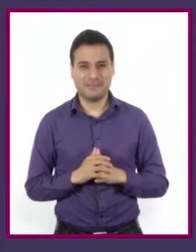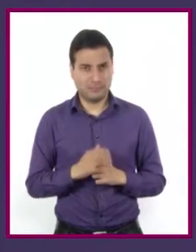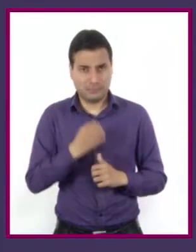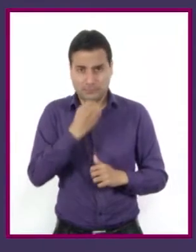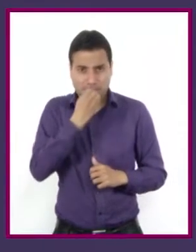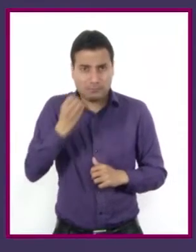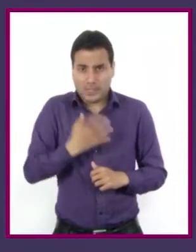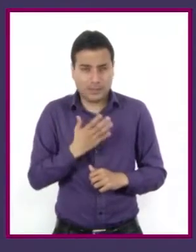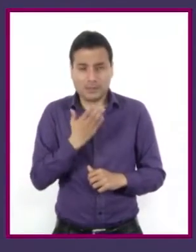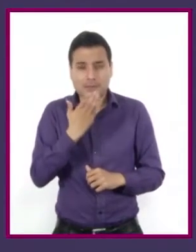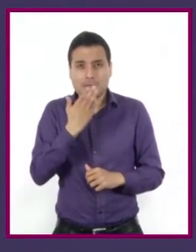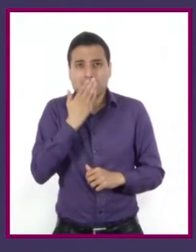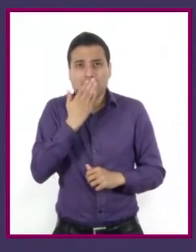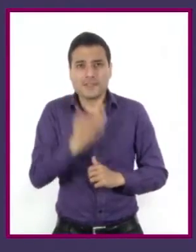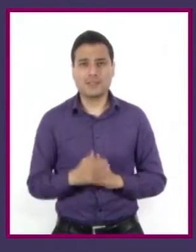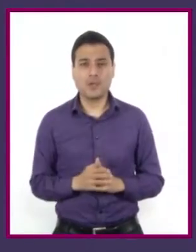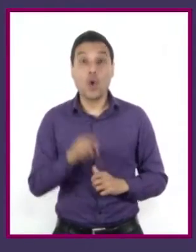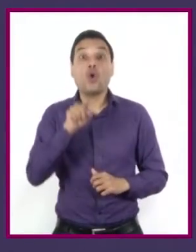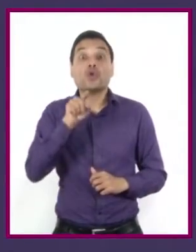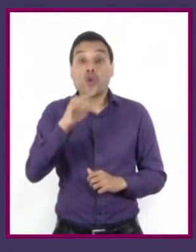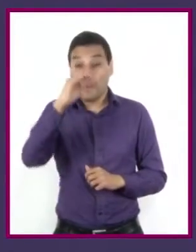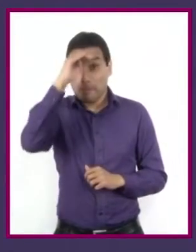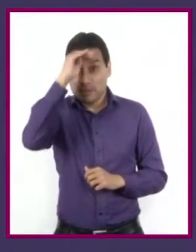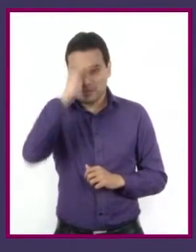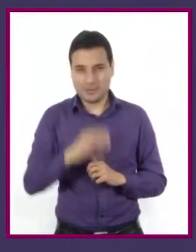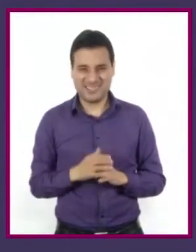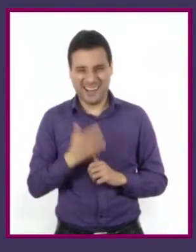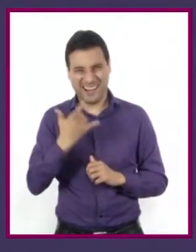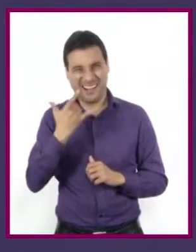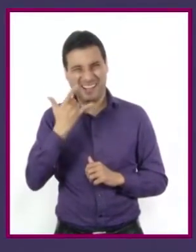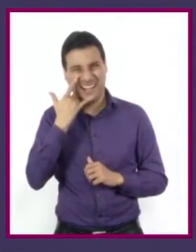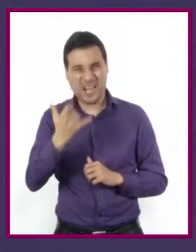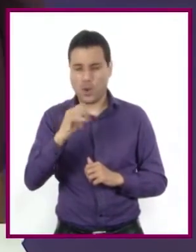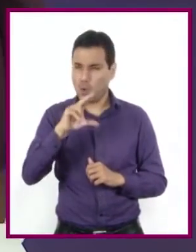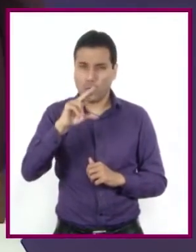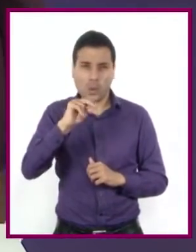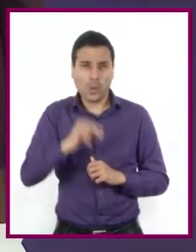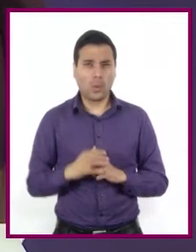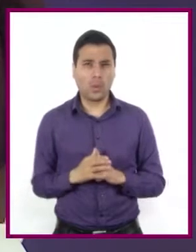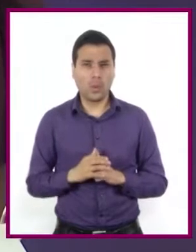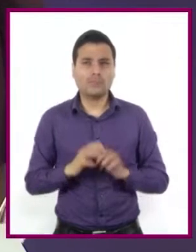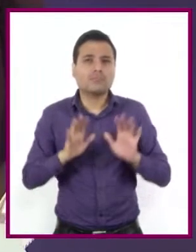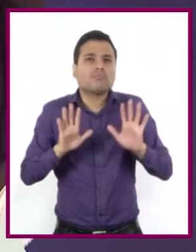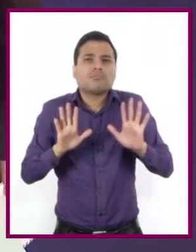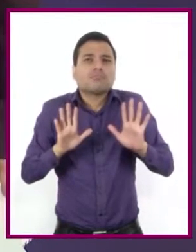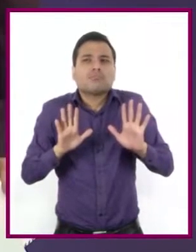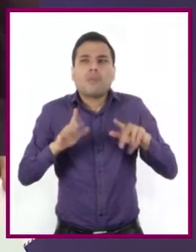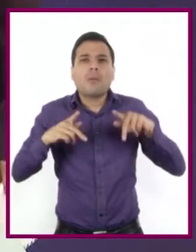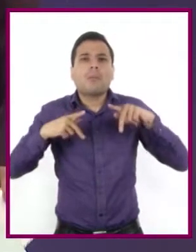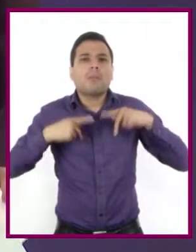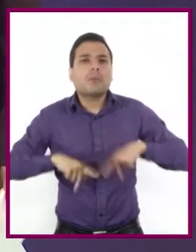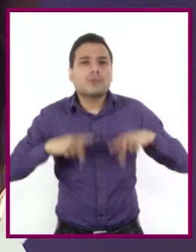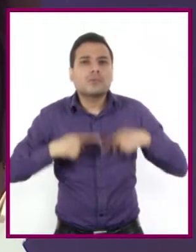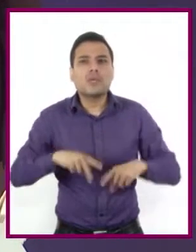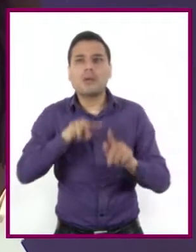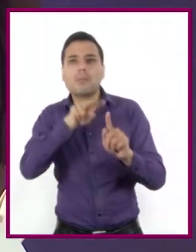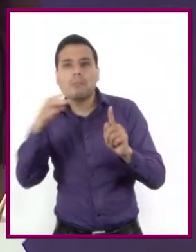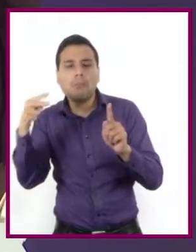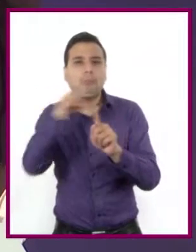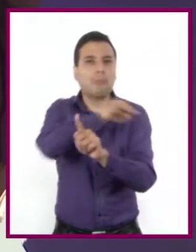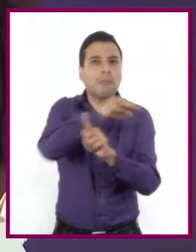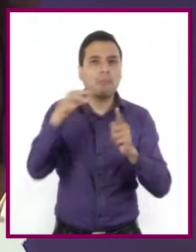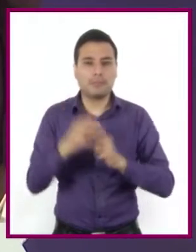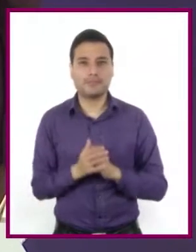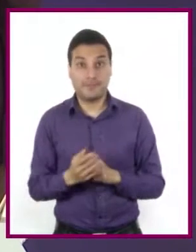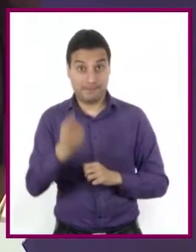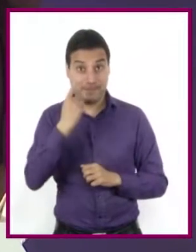muy bien. No piensen que está raro. Recuerden que es solo cuestión de perspectiva. Vamos a ver una de las